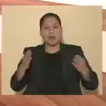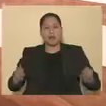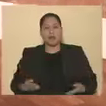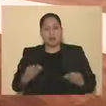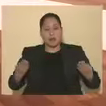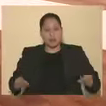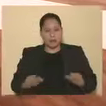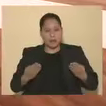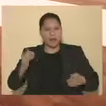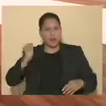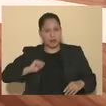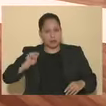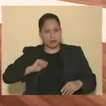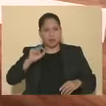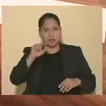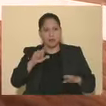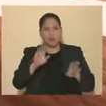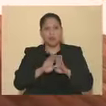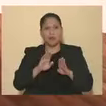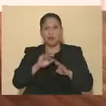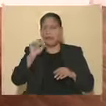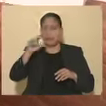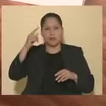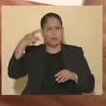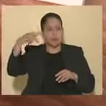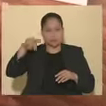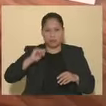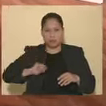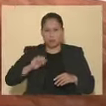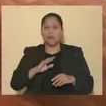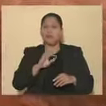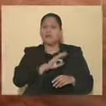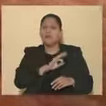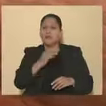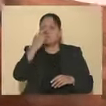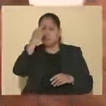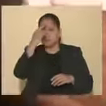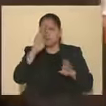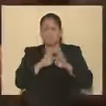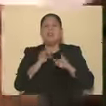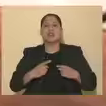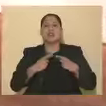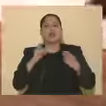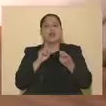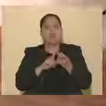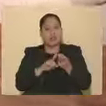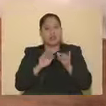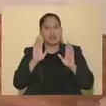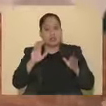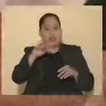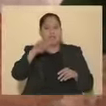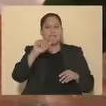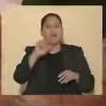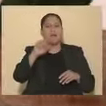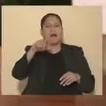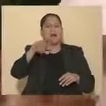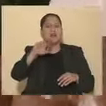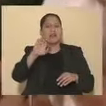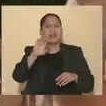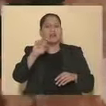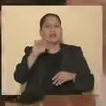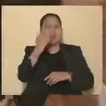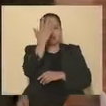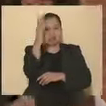danzas gitanas, propias de la época. Oye, ¿y nos puedes recordar la dirección? Por favor, ya nos dijiste que está en La Marquesa, pero exactamente,